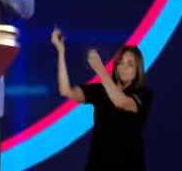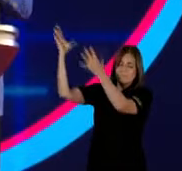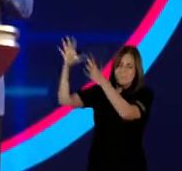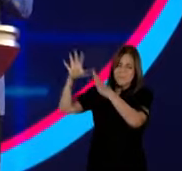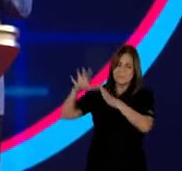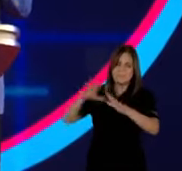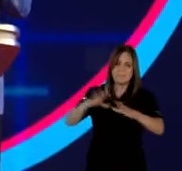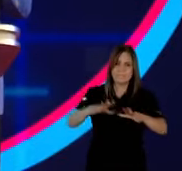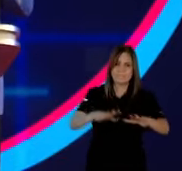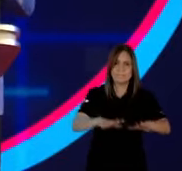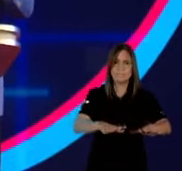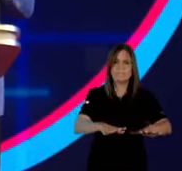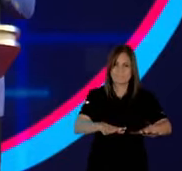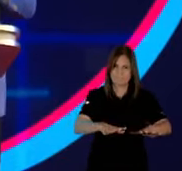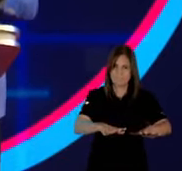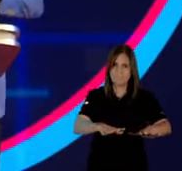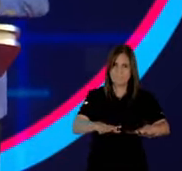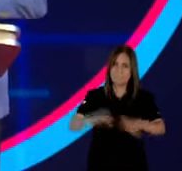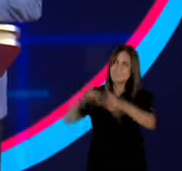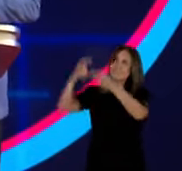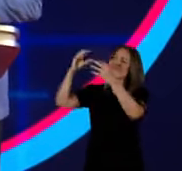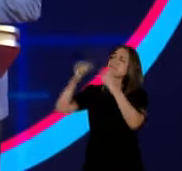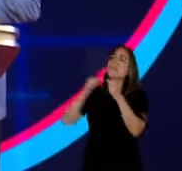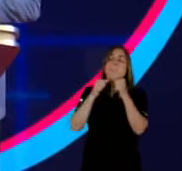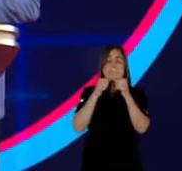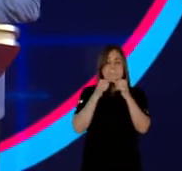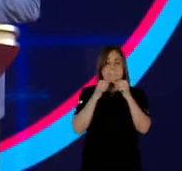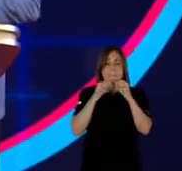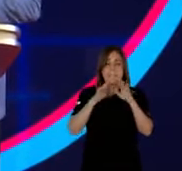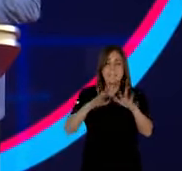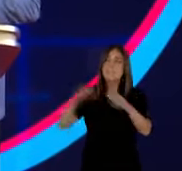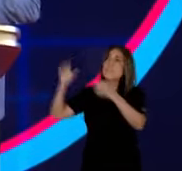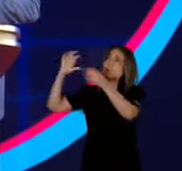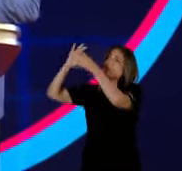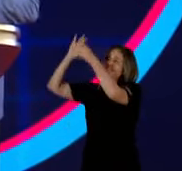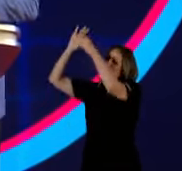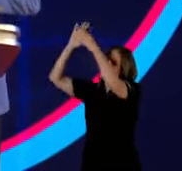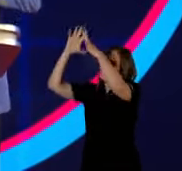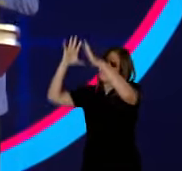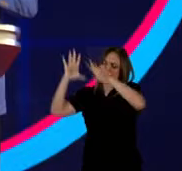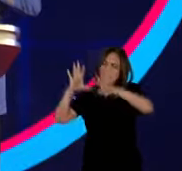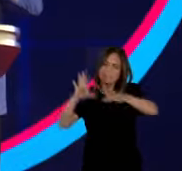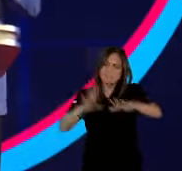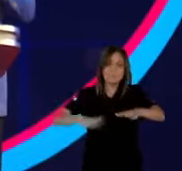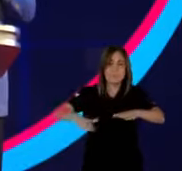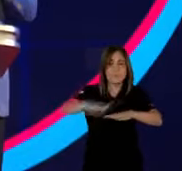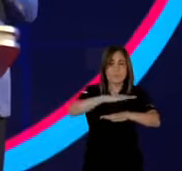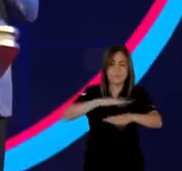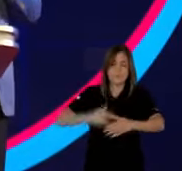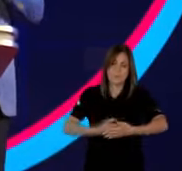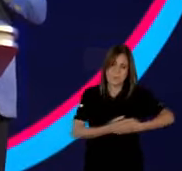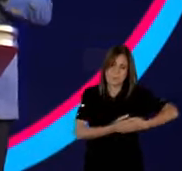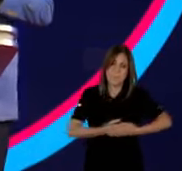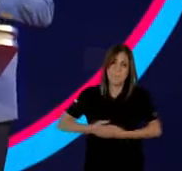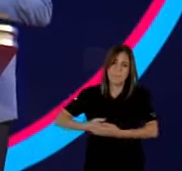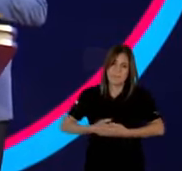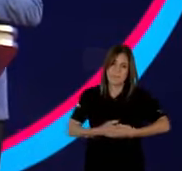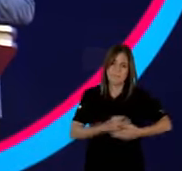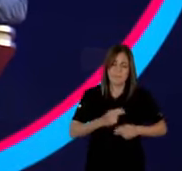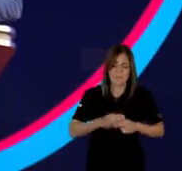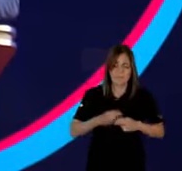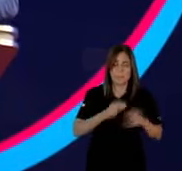bendición que se desata sobre los niños en el nombre del Señor. Igualmente, en lo que llegan estas